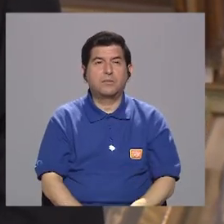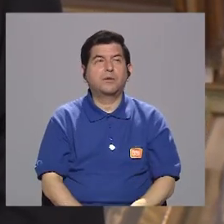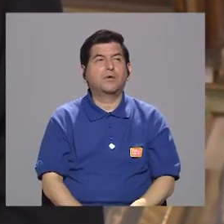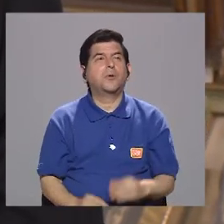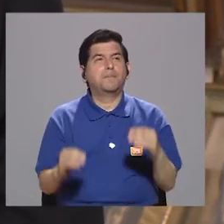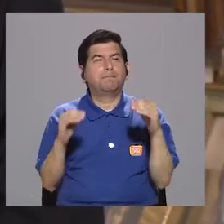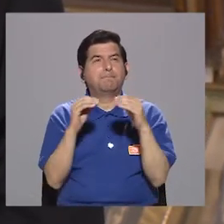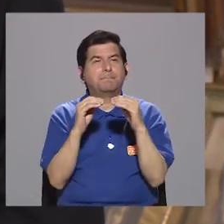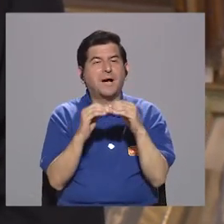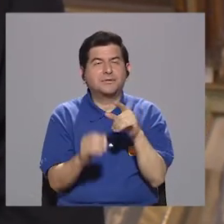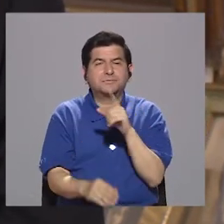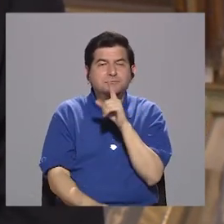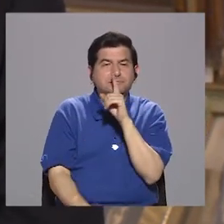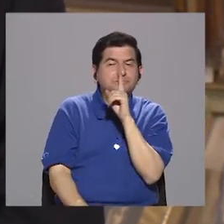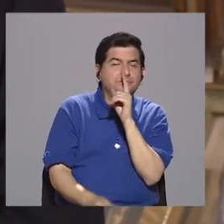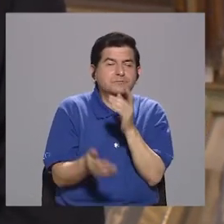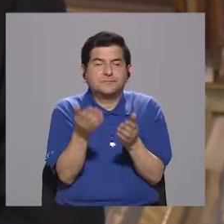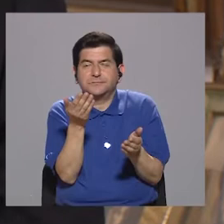más allá